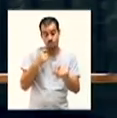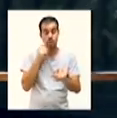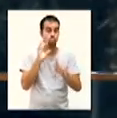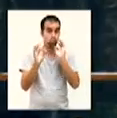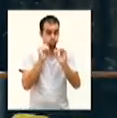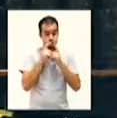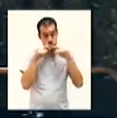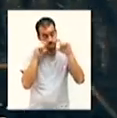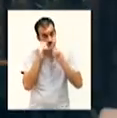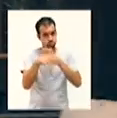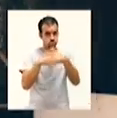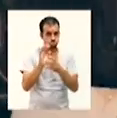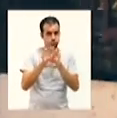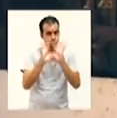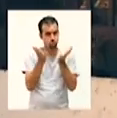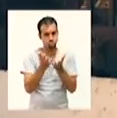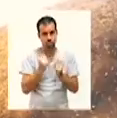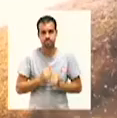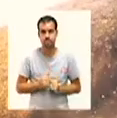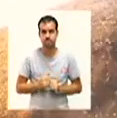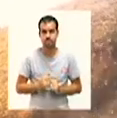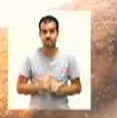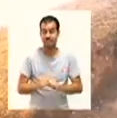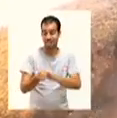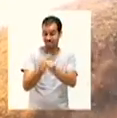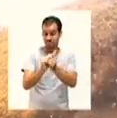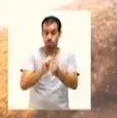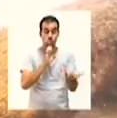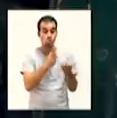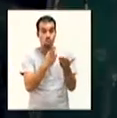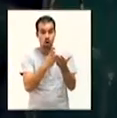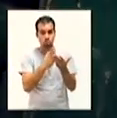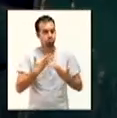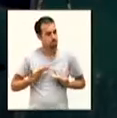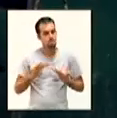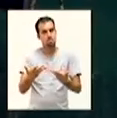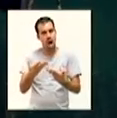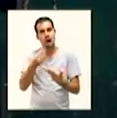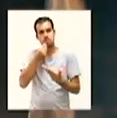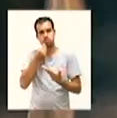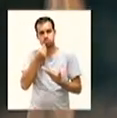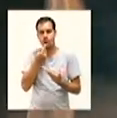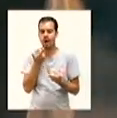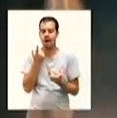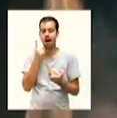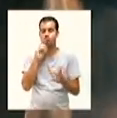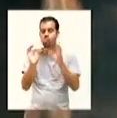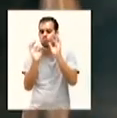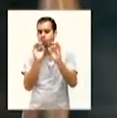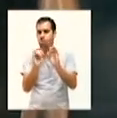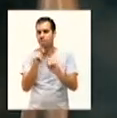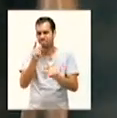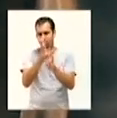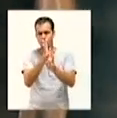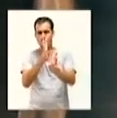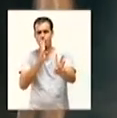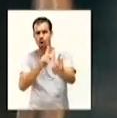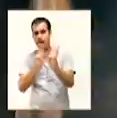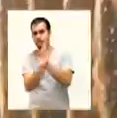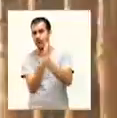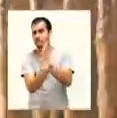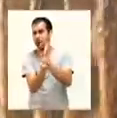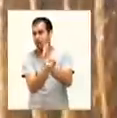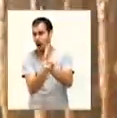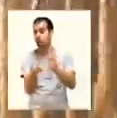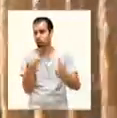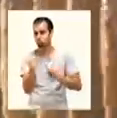el sector educacional y el sector del deporte dieron el paso al frente, el enfrentamiento a los coleros, en la ayuda a los